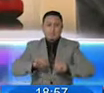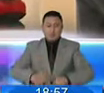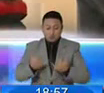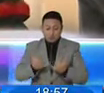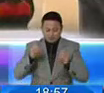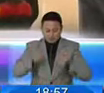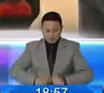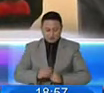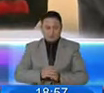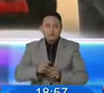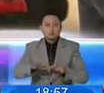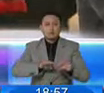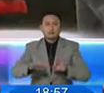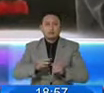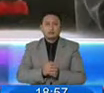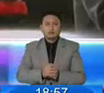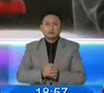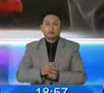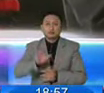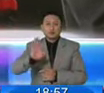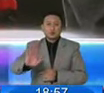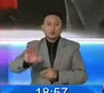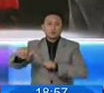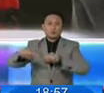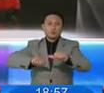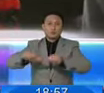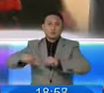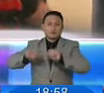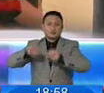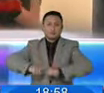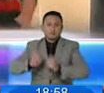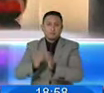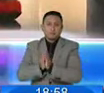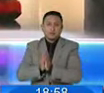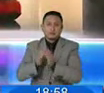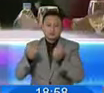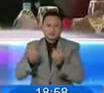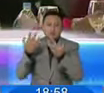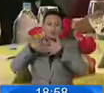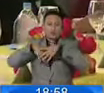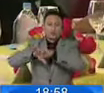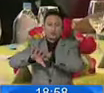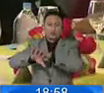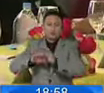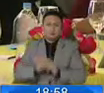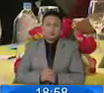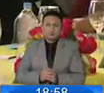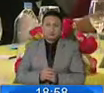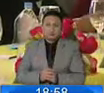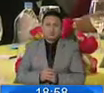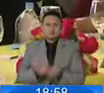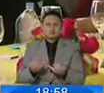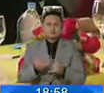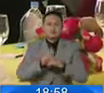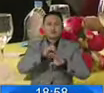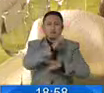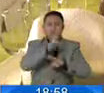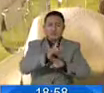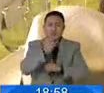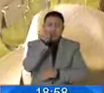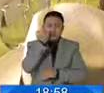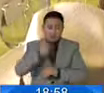puntualizar de que en su administración queremos la inclusión. ¿Cómo tratar la situación de dirigentes